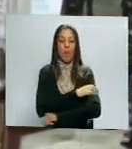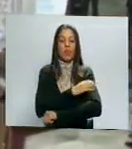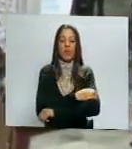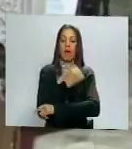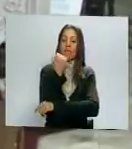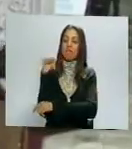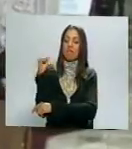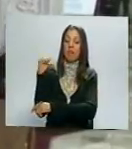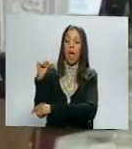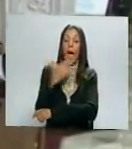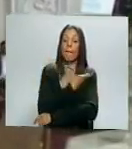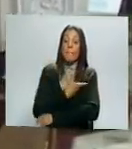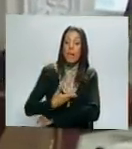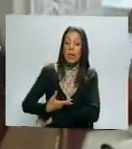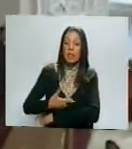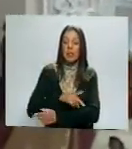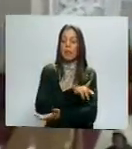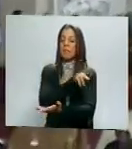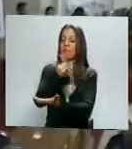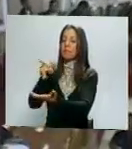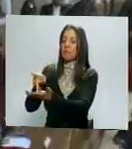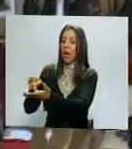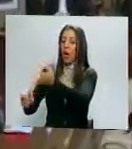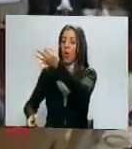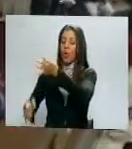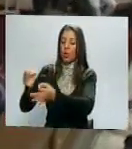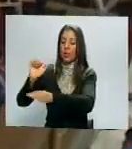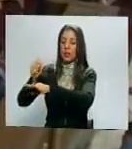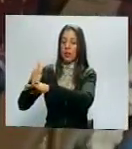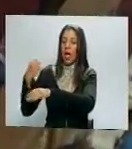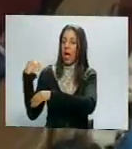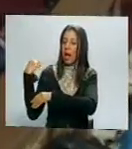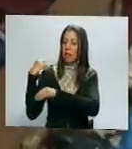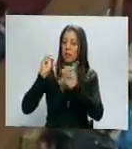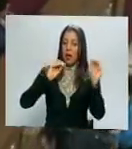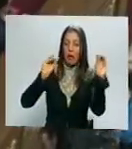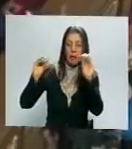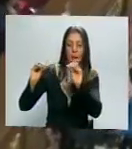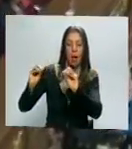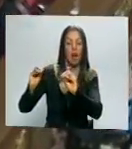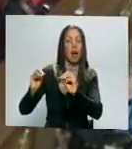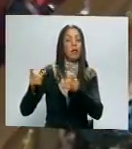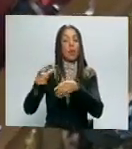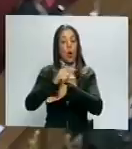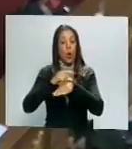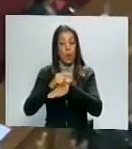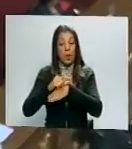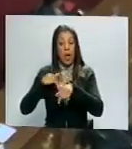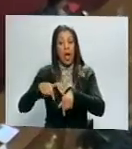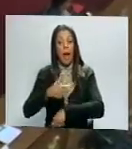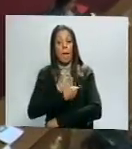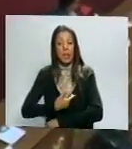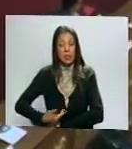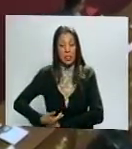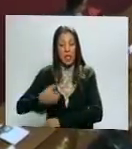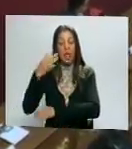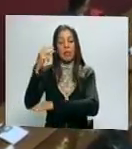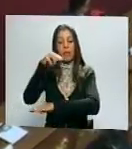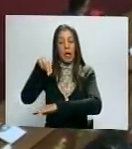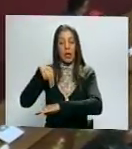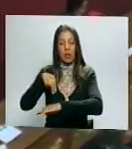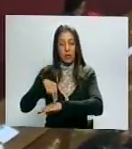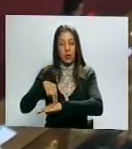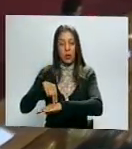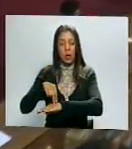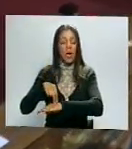desacato y fue el presidente ante el TCJ. Fueron invitados todos los poderes, incluido la presidencia de esta Asamblea Nacional Fraudulenta,